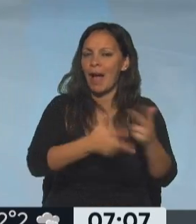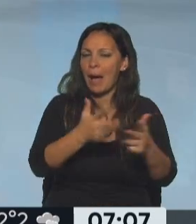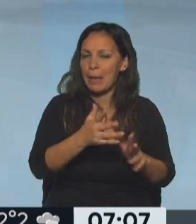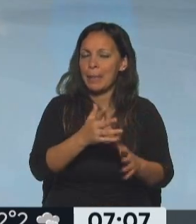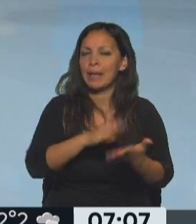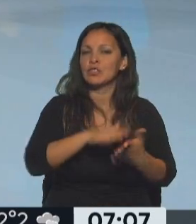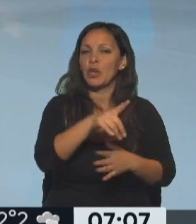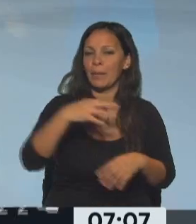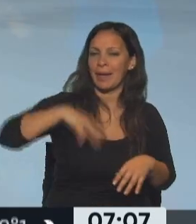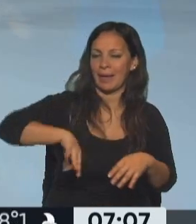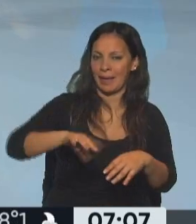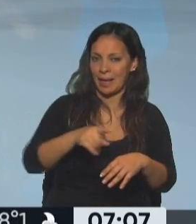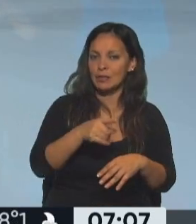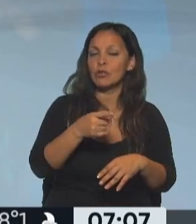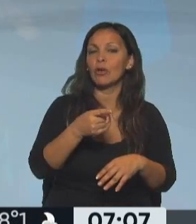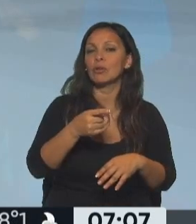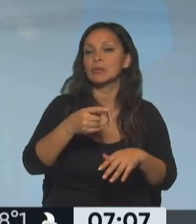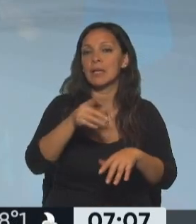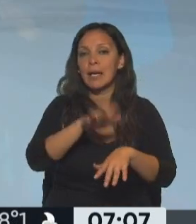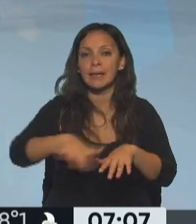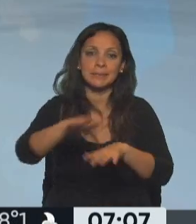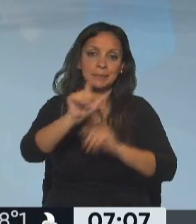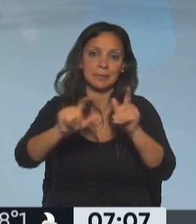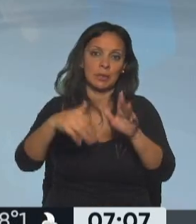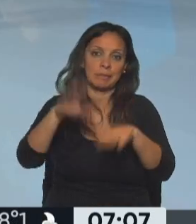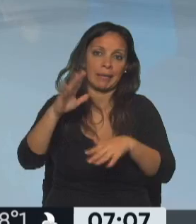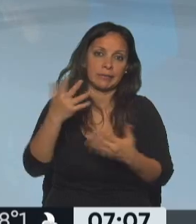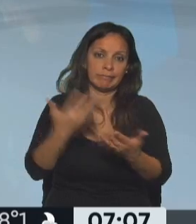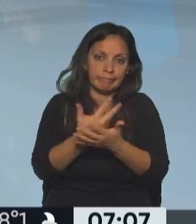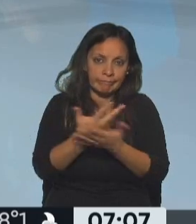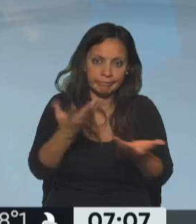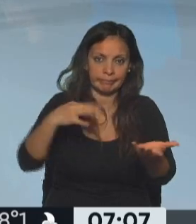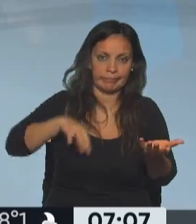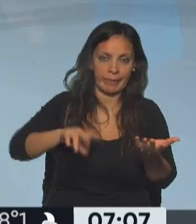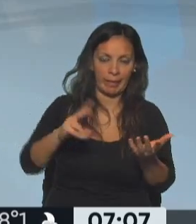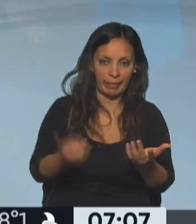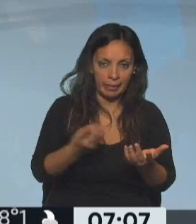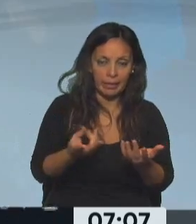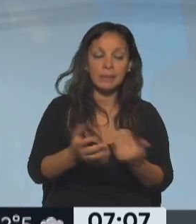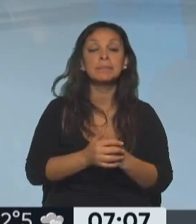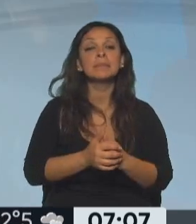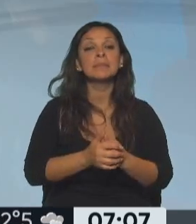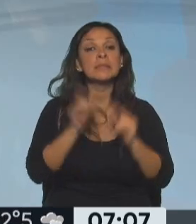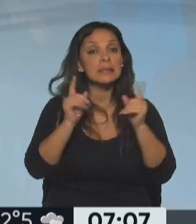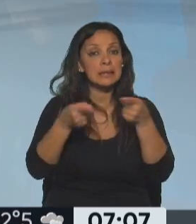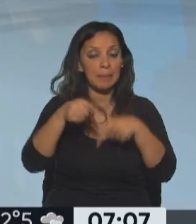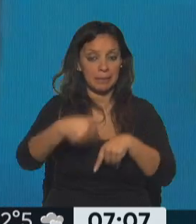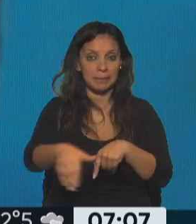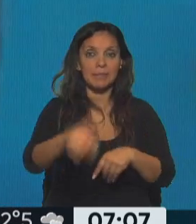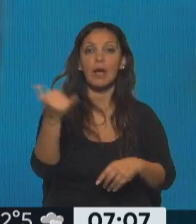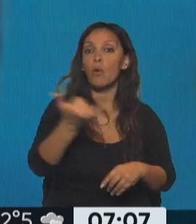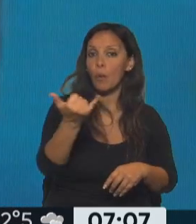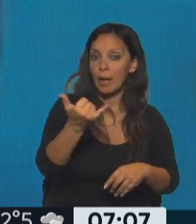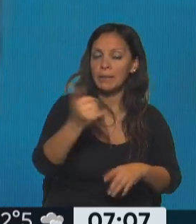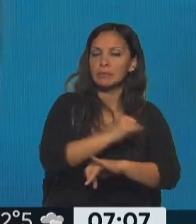de ingresos a los sectores claramente que peor la pasan. Ahora, decía, 2 bonos para jubilados. Al mismo tiempo, este jueves se va a dar a